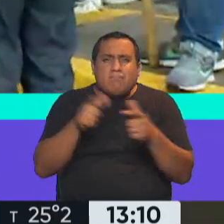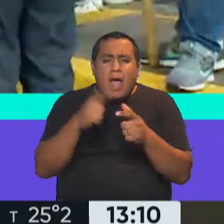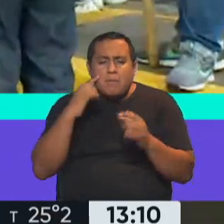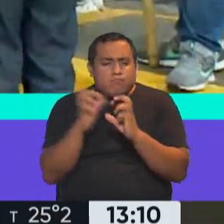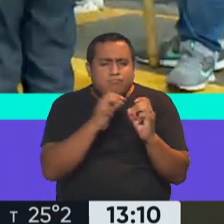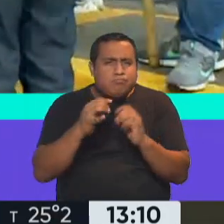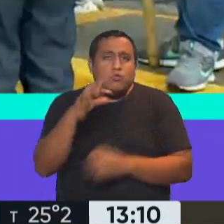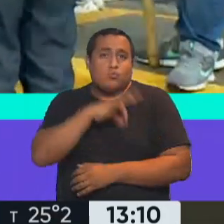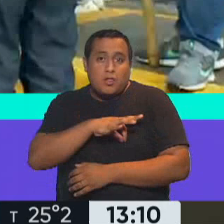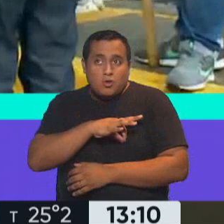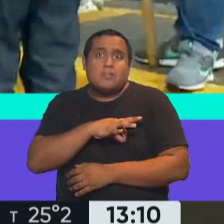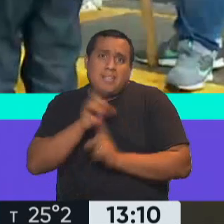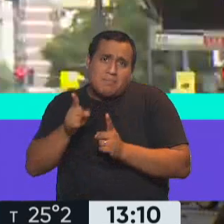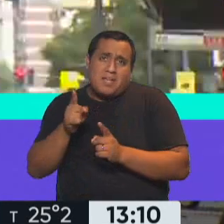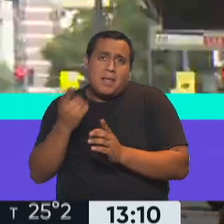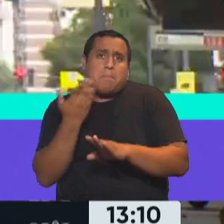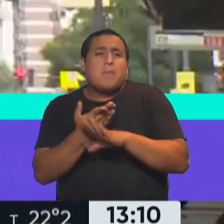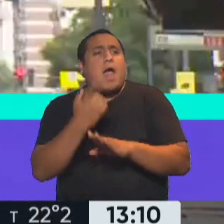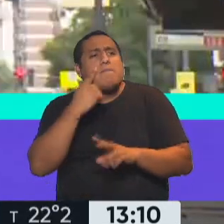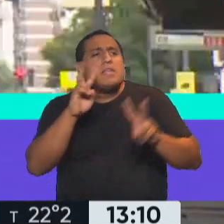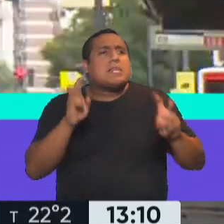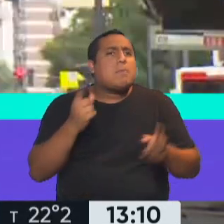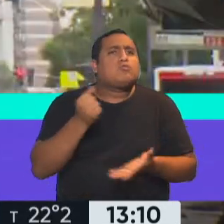las patronales discuten subsidios. Entonces,